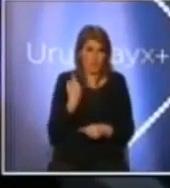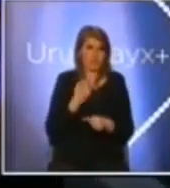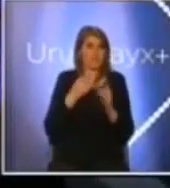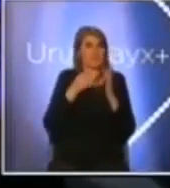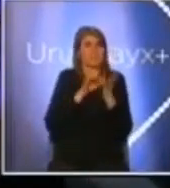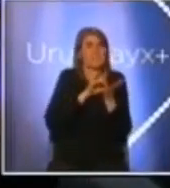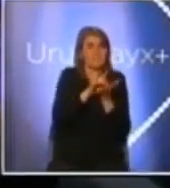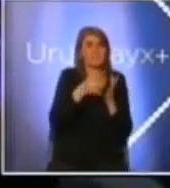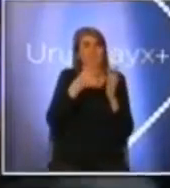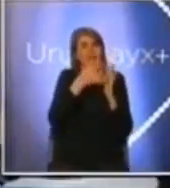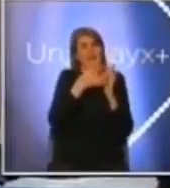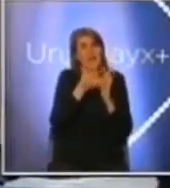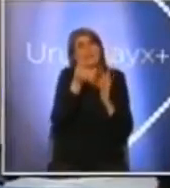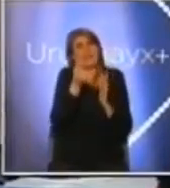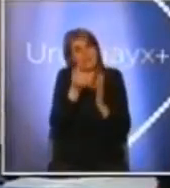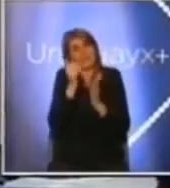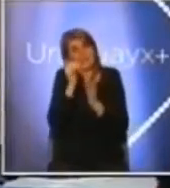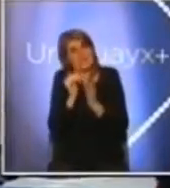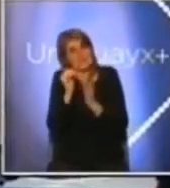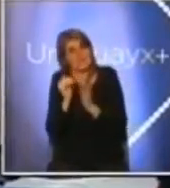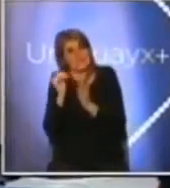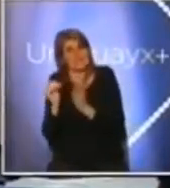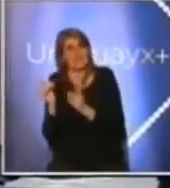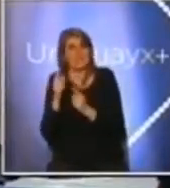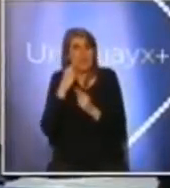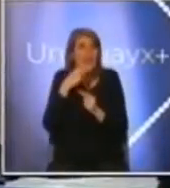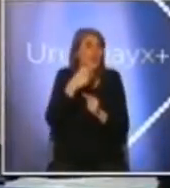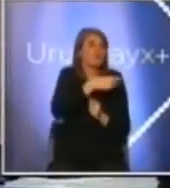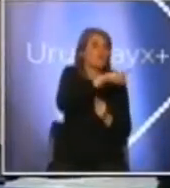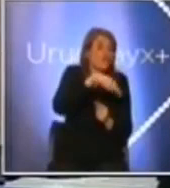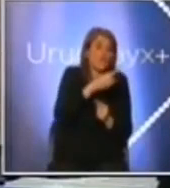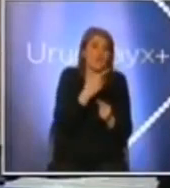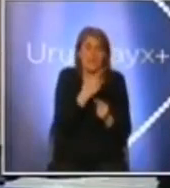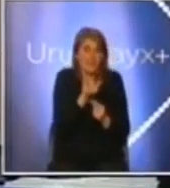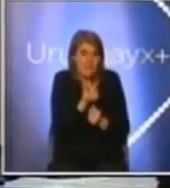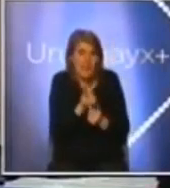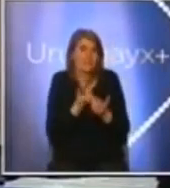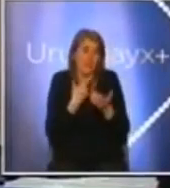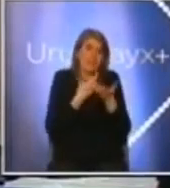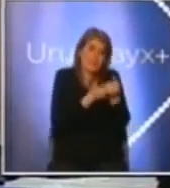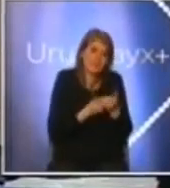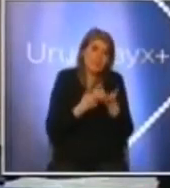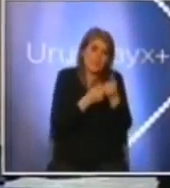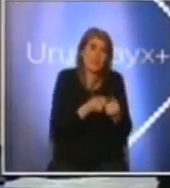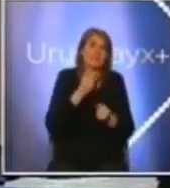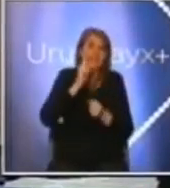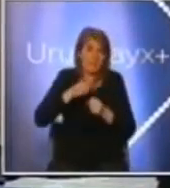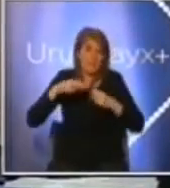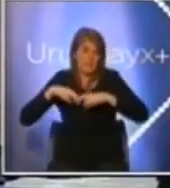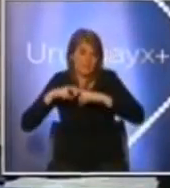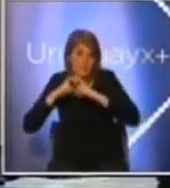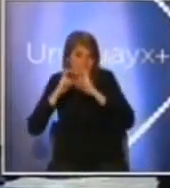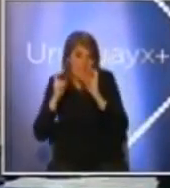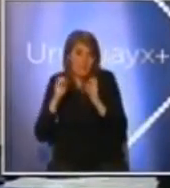precios accesibles para los sectores más desprotegidos de la misma, también pasa por incorporar investigación